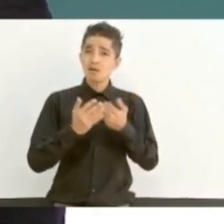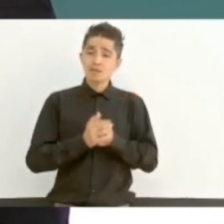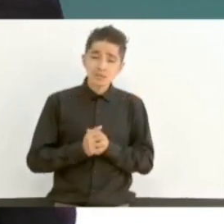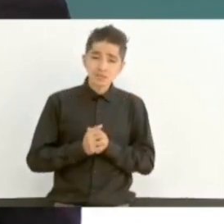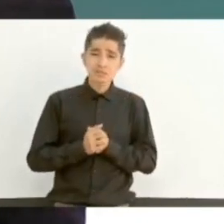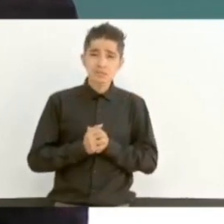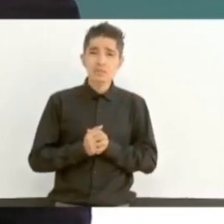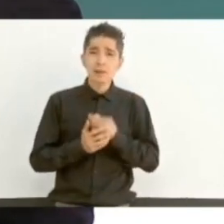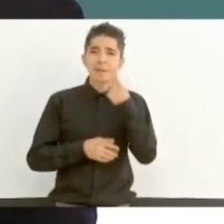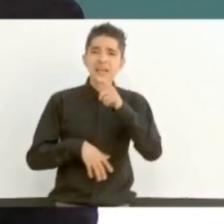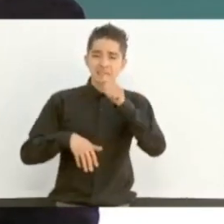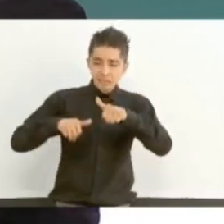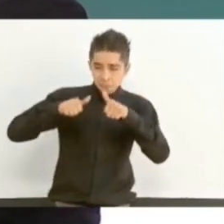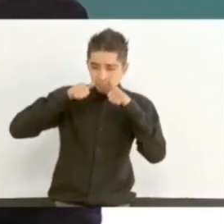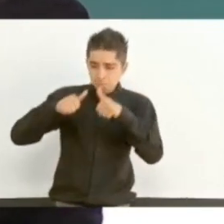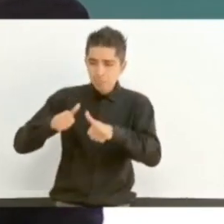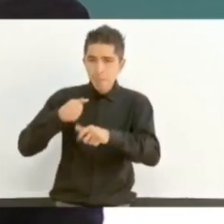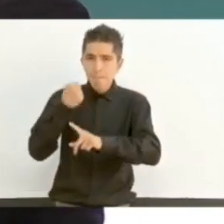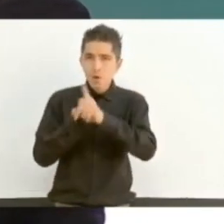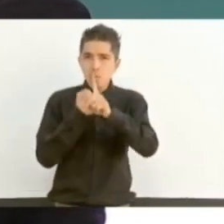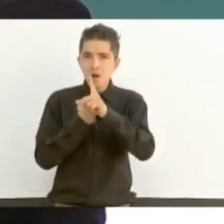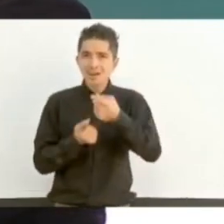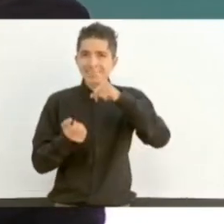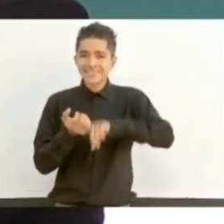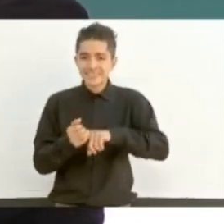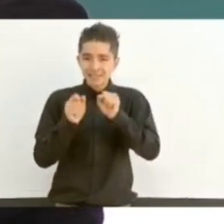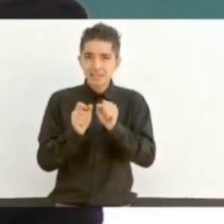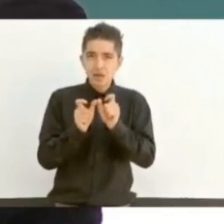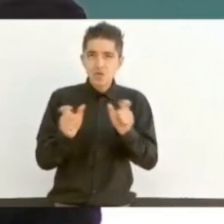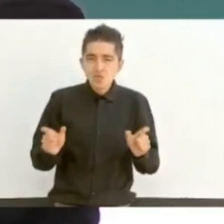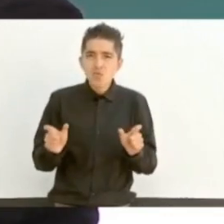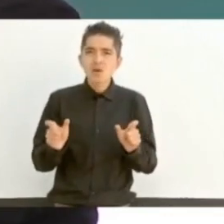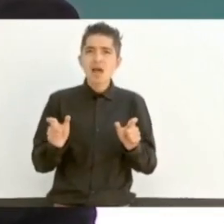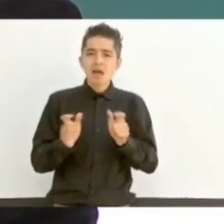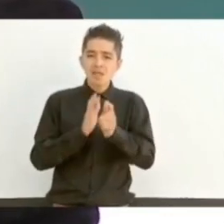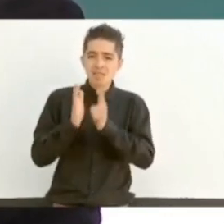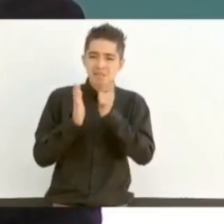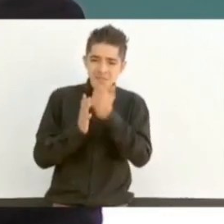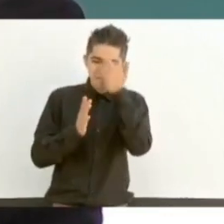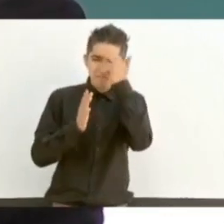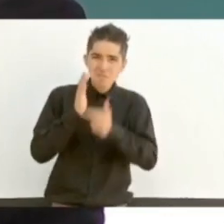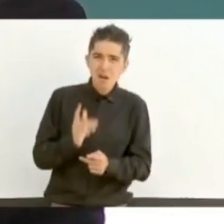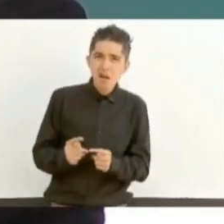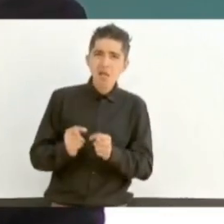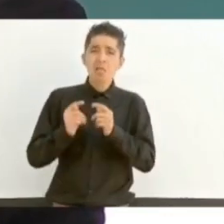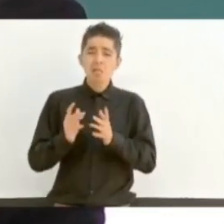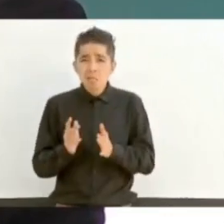para enfrentar el problema de la inseguridad y de la violencia, entre otras cosas.